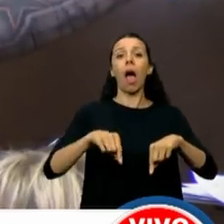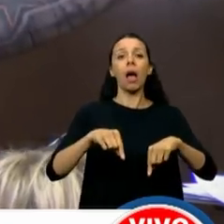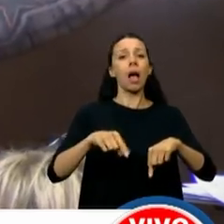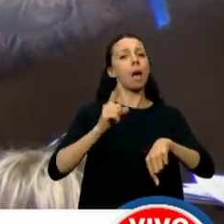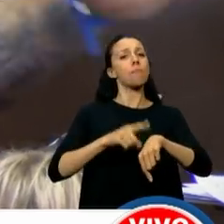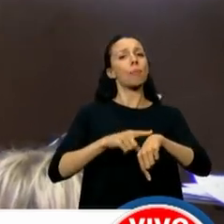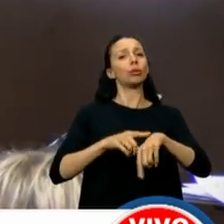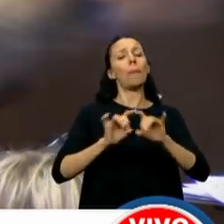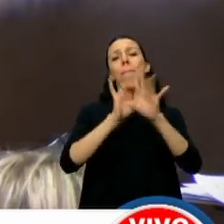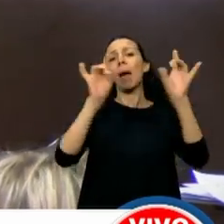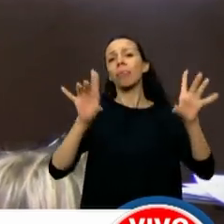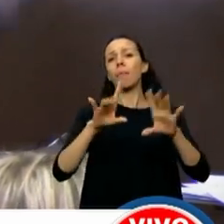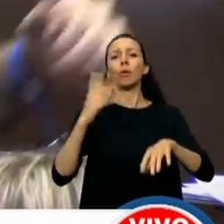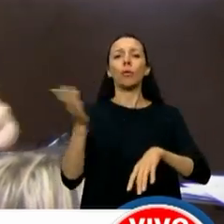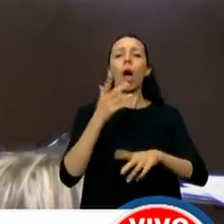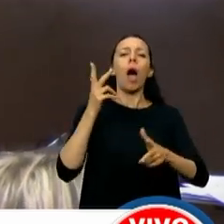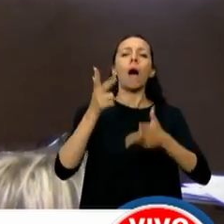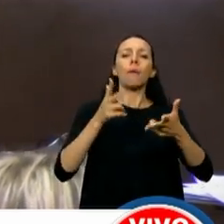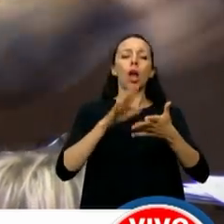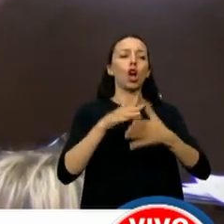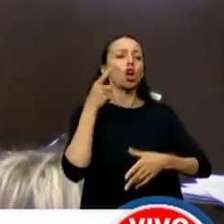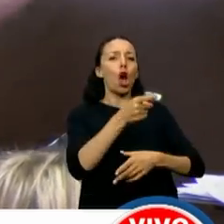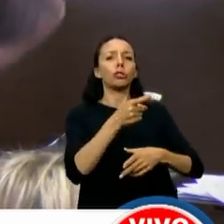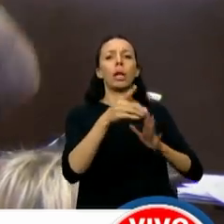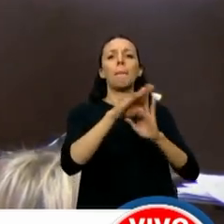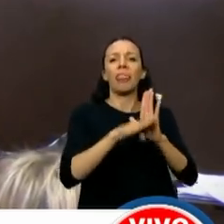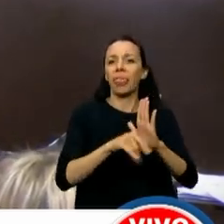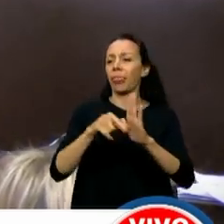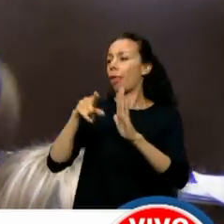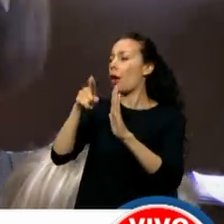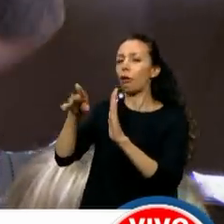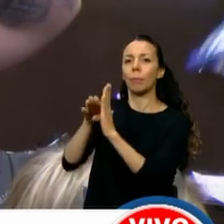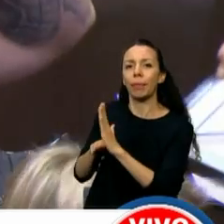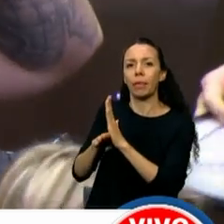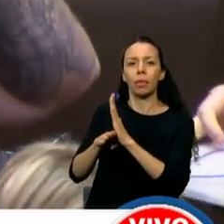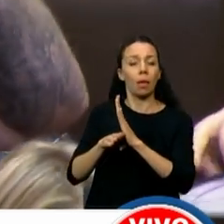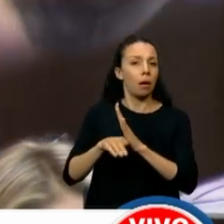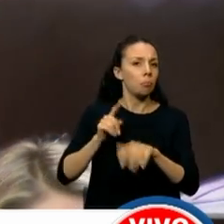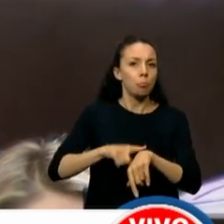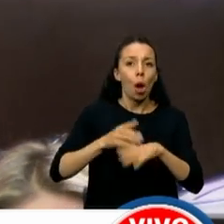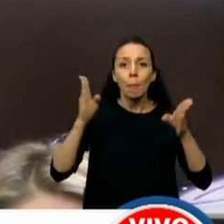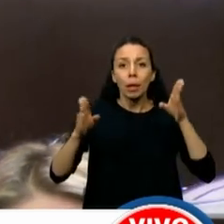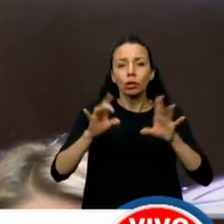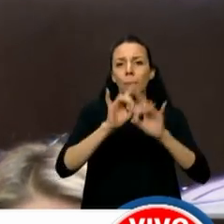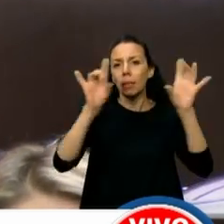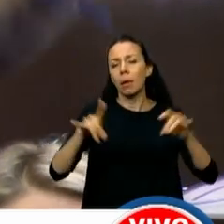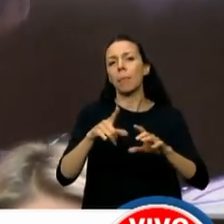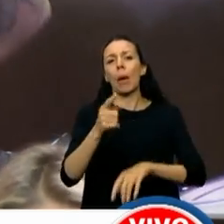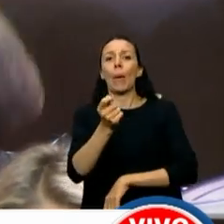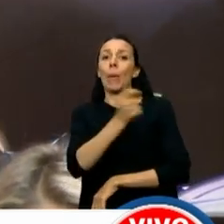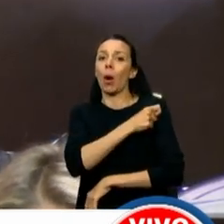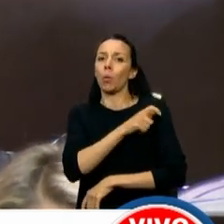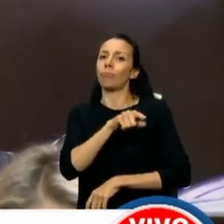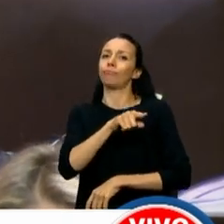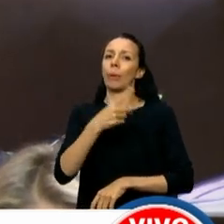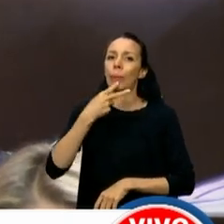pandemia hablando en contra de la medida de la pandemia toda la pandilla hablando de que la vacuna de veneno toda la